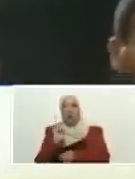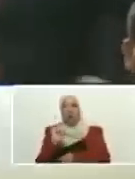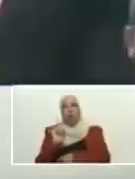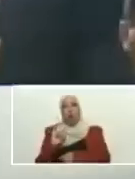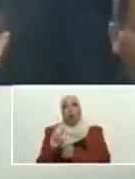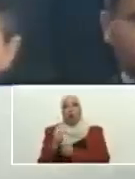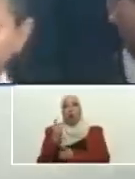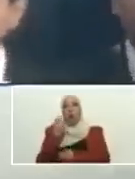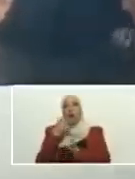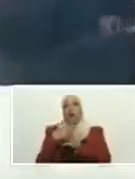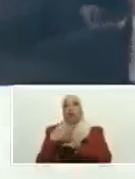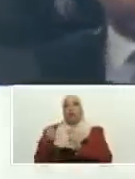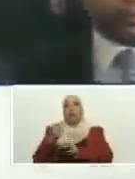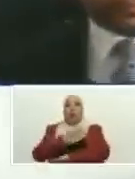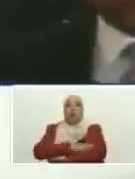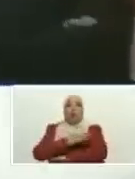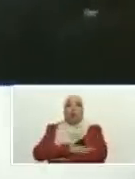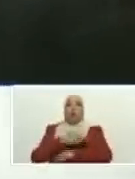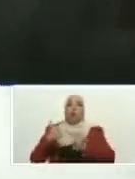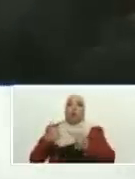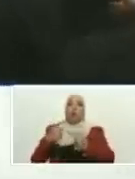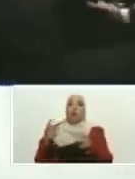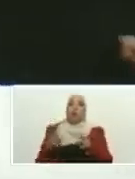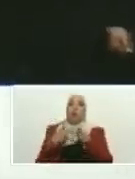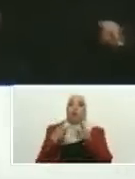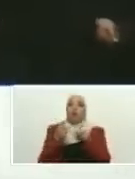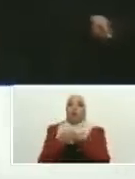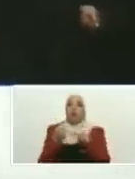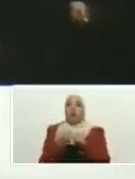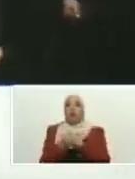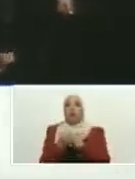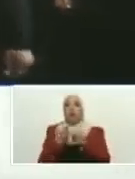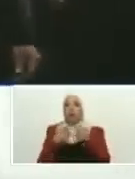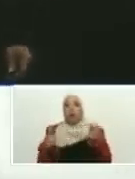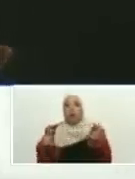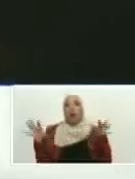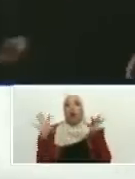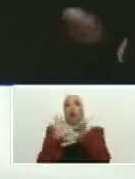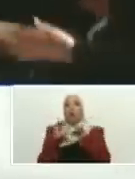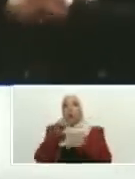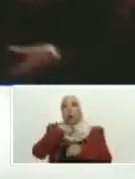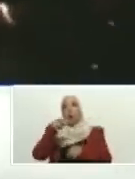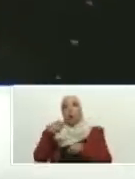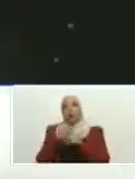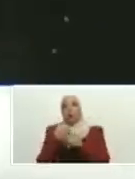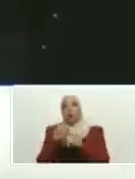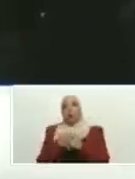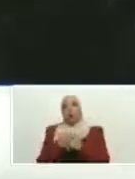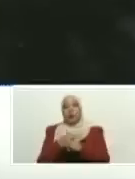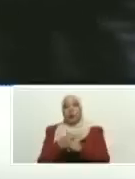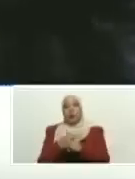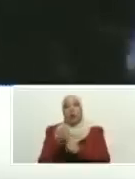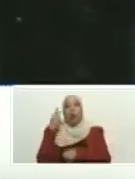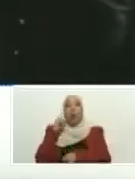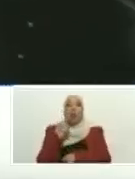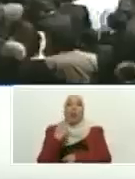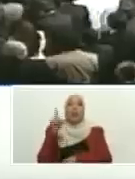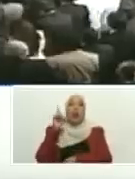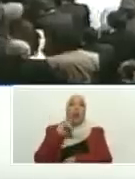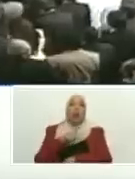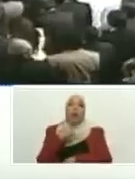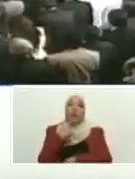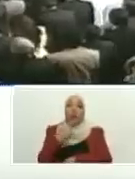Chávez fue ejemplo de lealtad, de valentía, de patriotismo, de humildad, de honestidad.